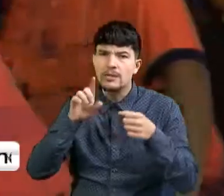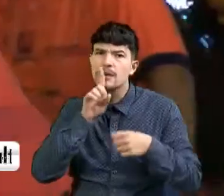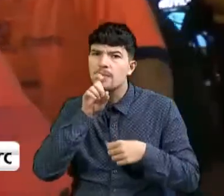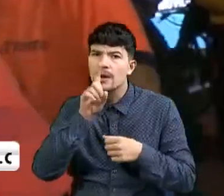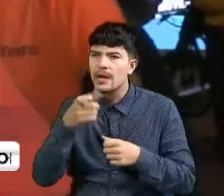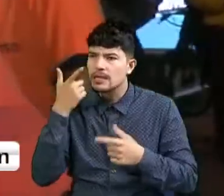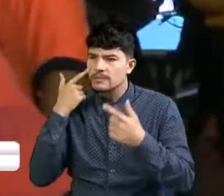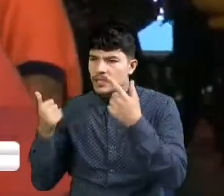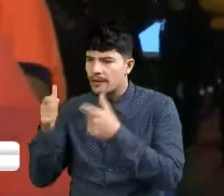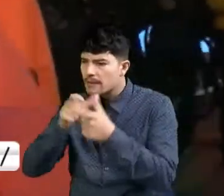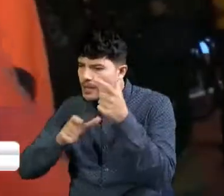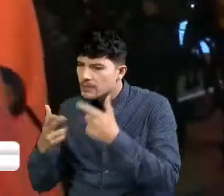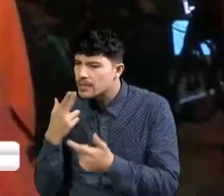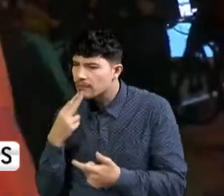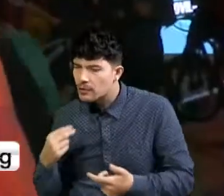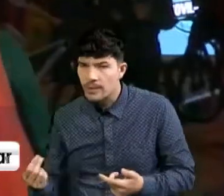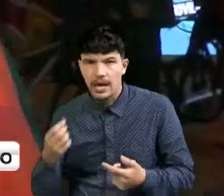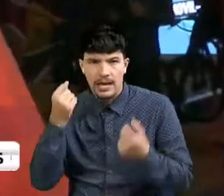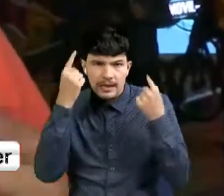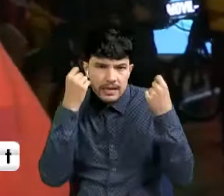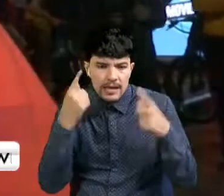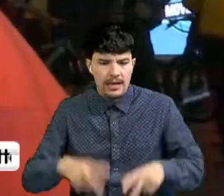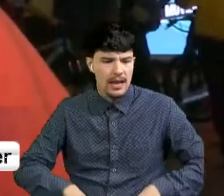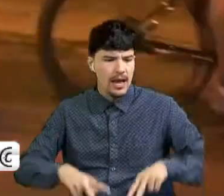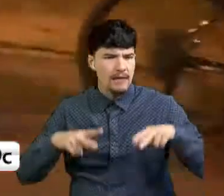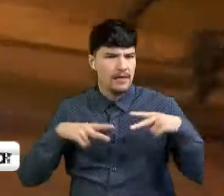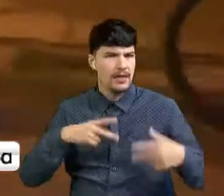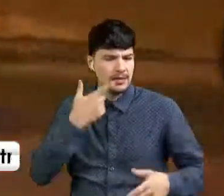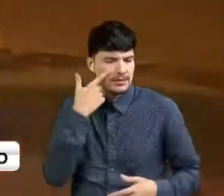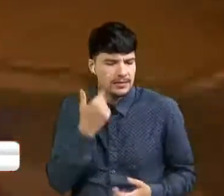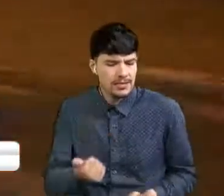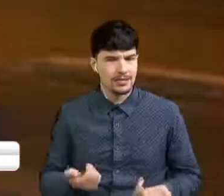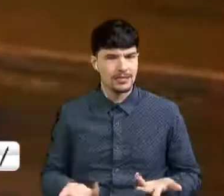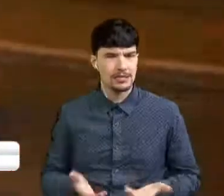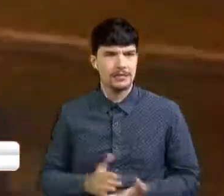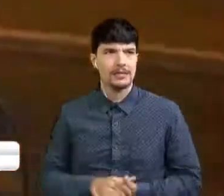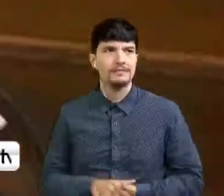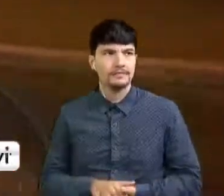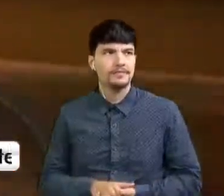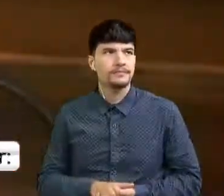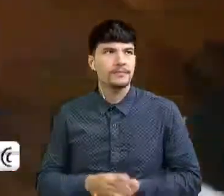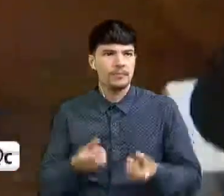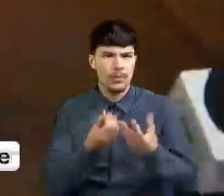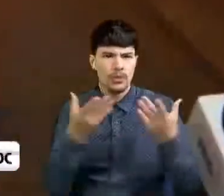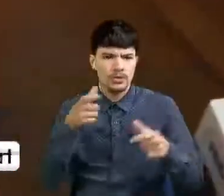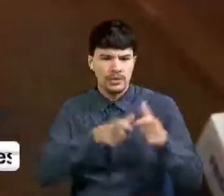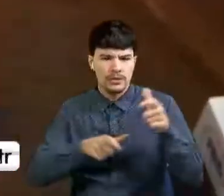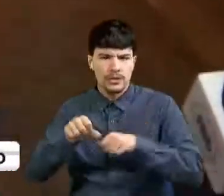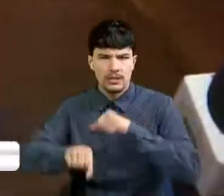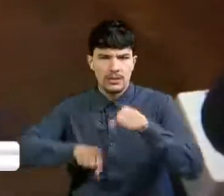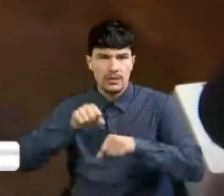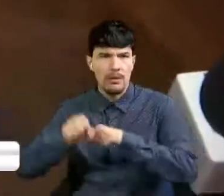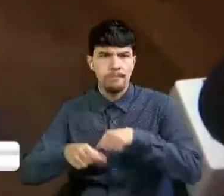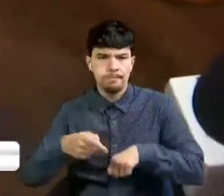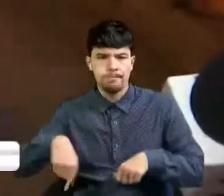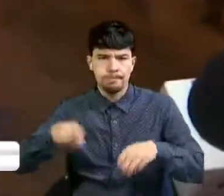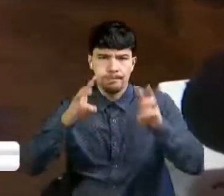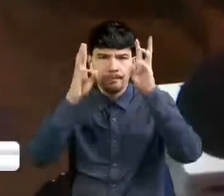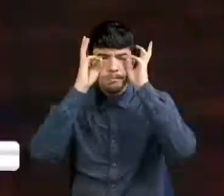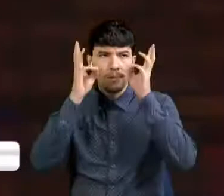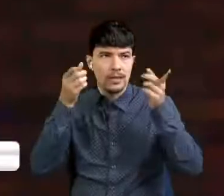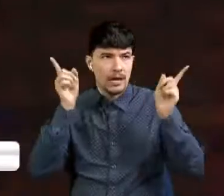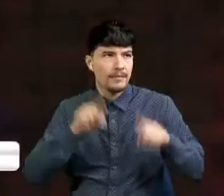gente chévere que entiende que la vida es sabor. Y aunque hubo muchos conductores de bicicleta disfrazados de